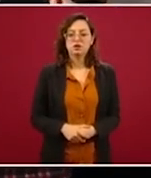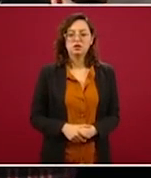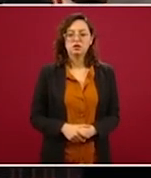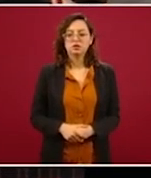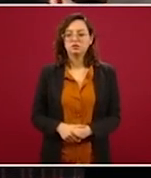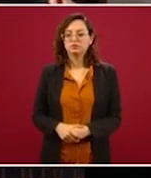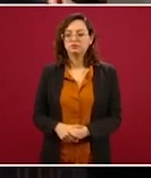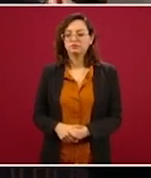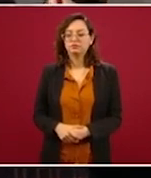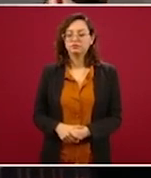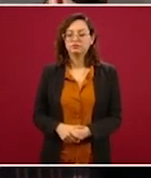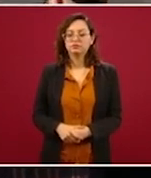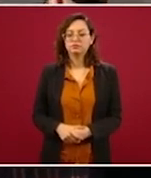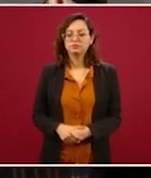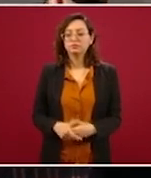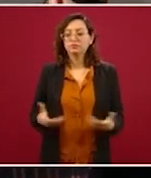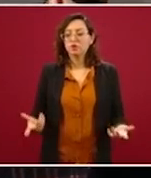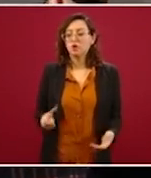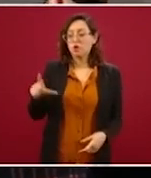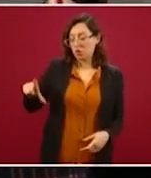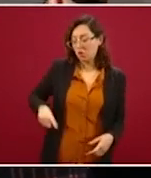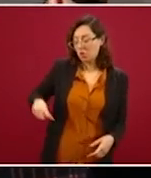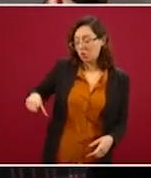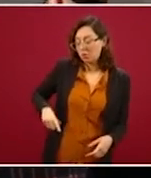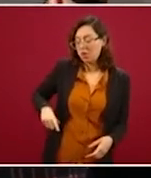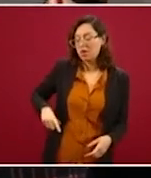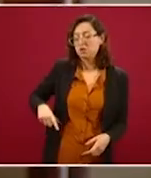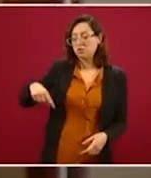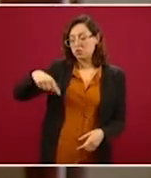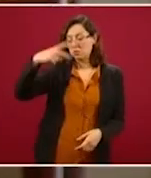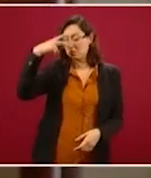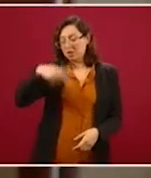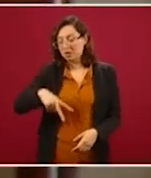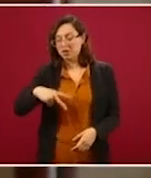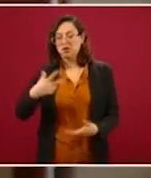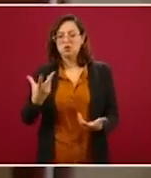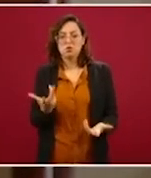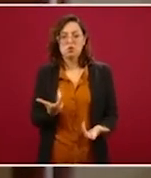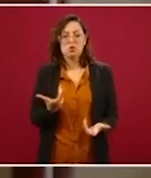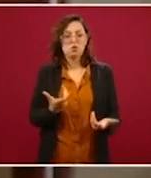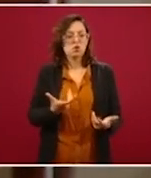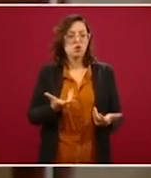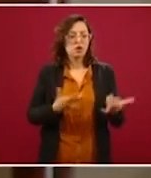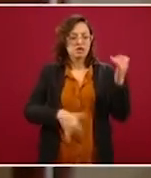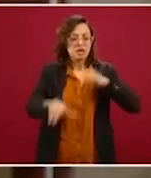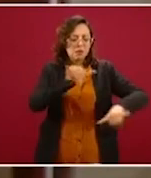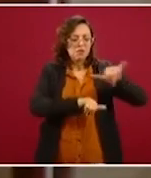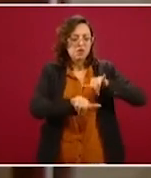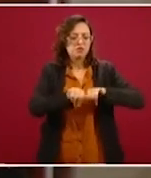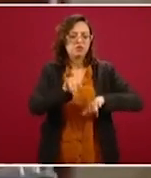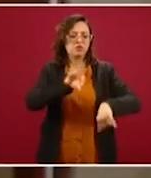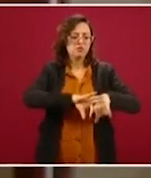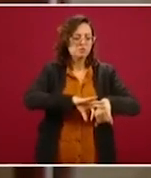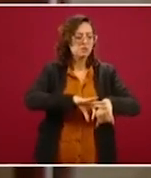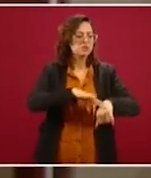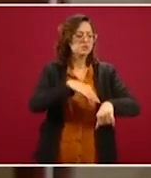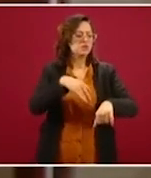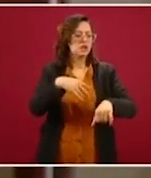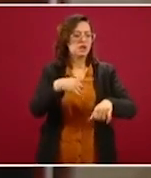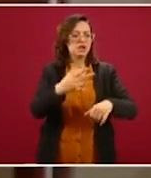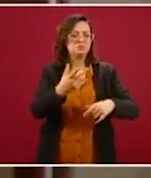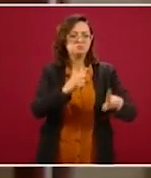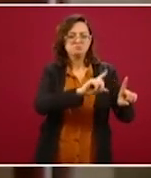apertura para trabajar en sinergia con hospitales, laboratorios privados y todas estas instituciones para, pues, entre